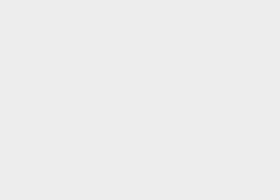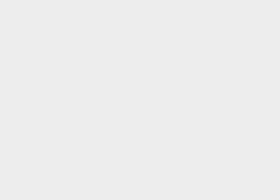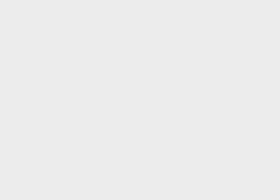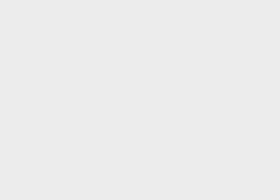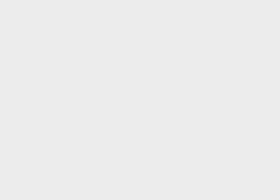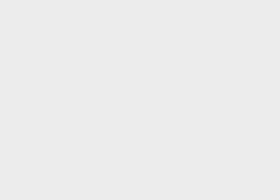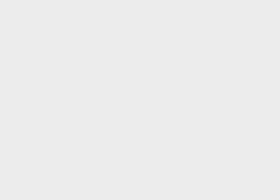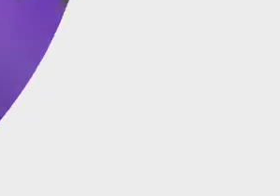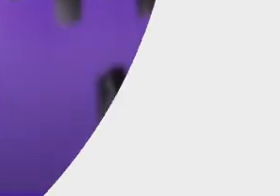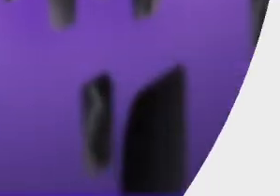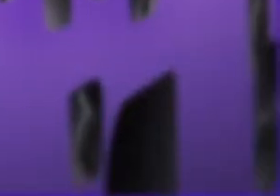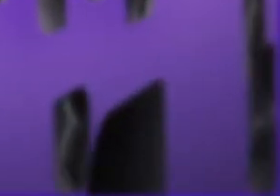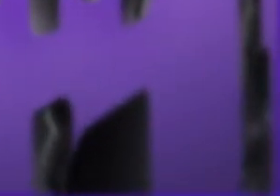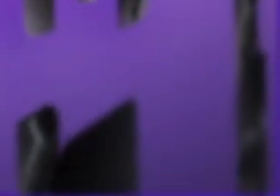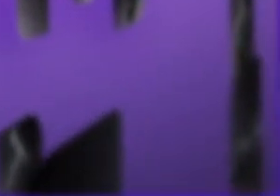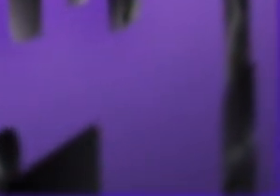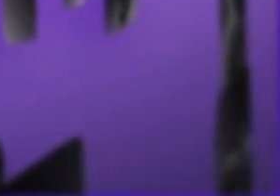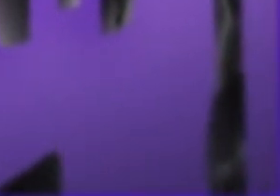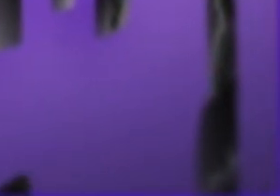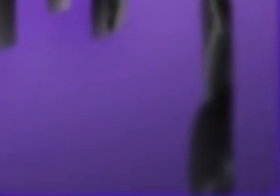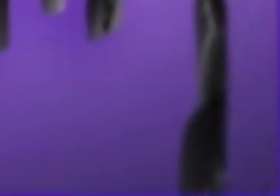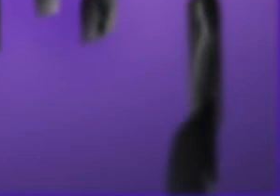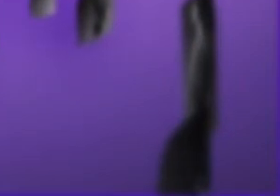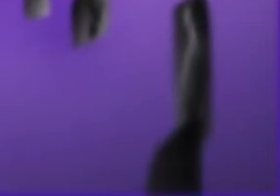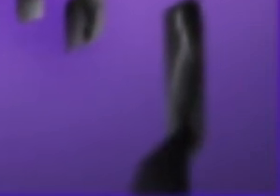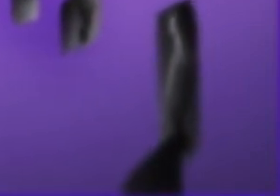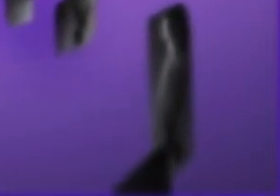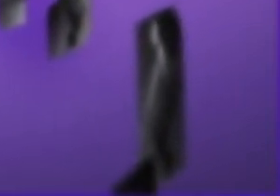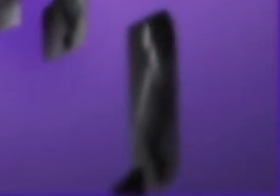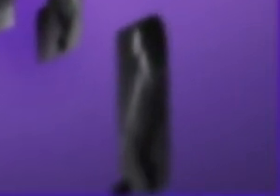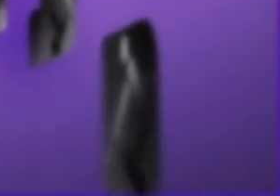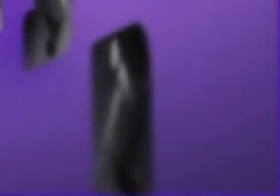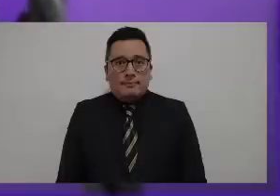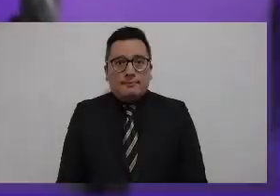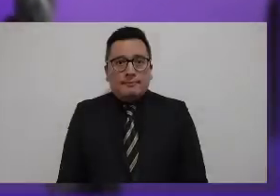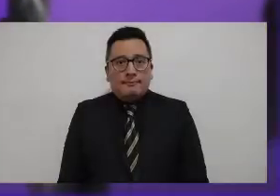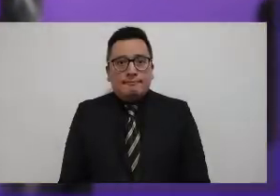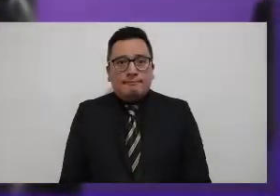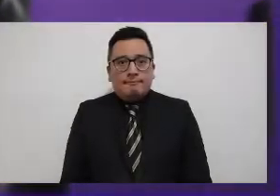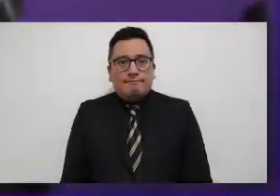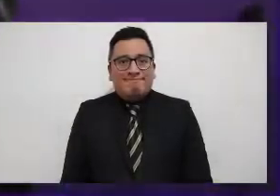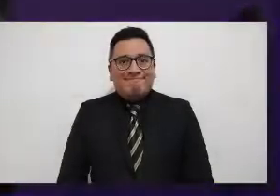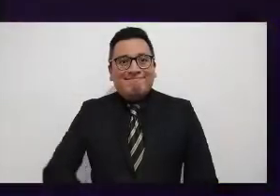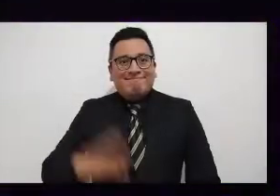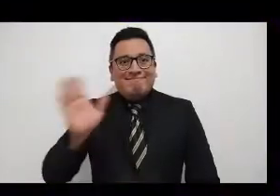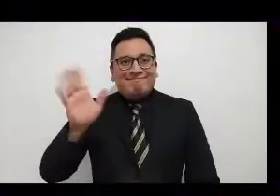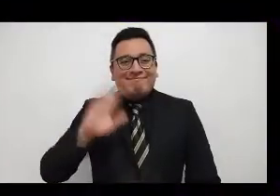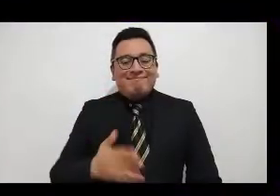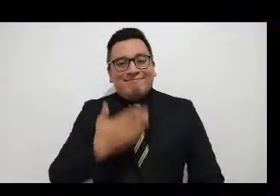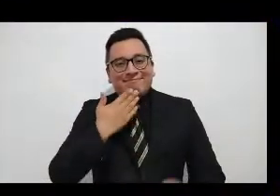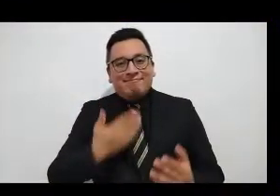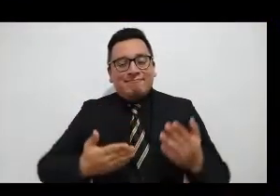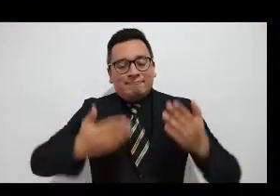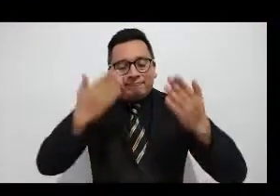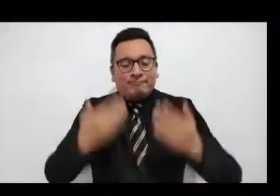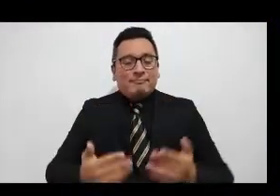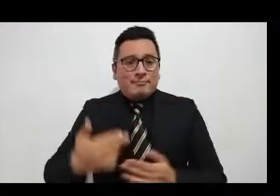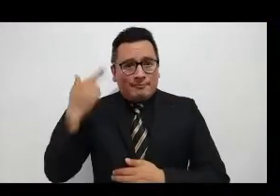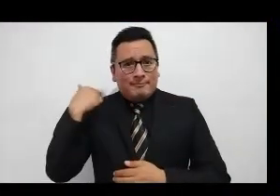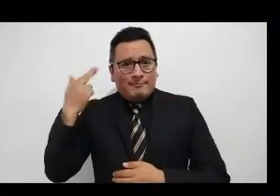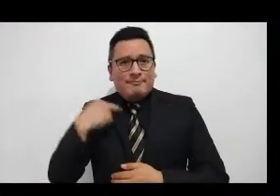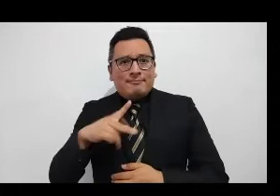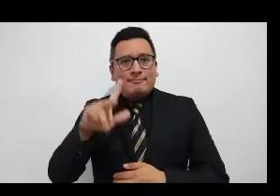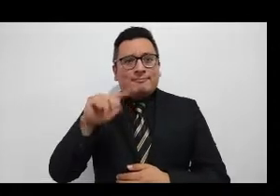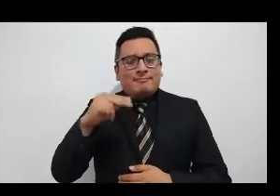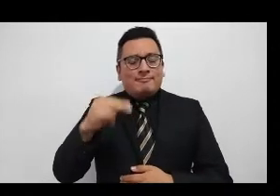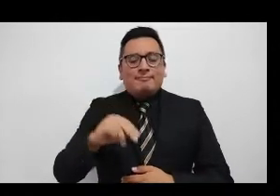Los temas democrático-electorales al alcance de la ciudadanía. Hola, ¿qué tal? Bienvenidos a su programa La Urna,